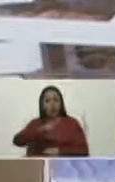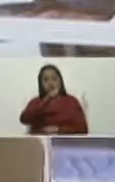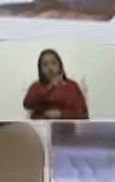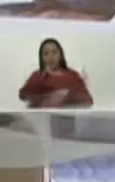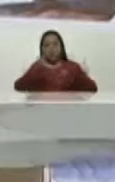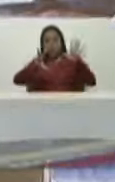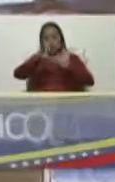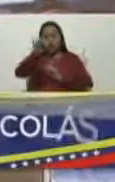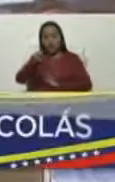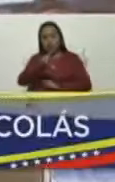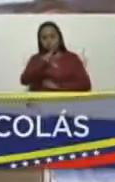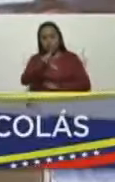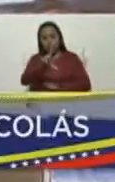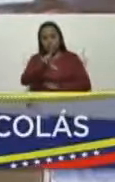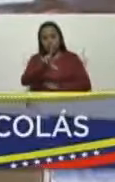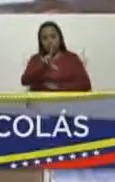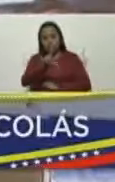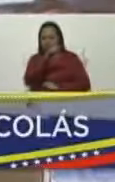julio,